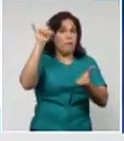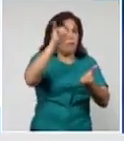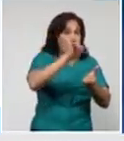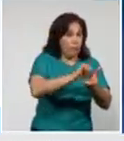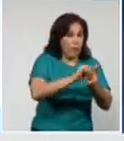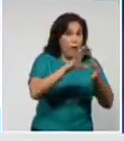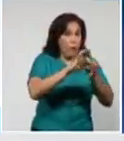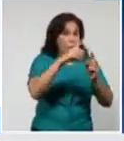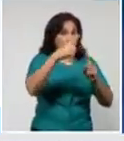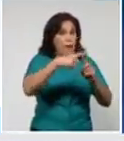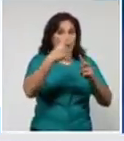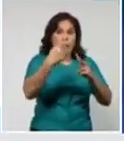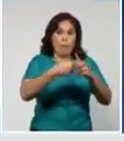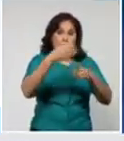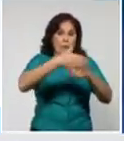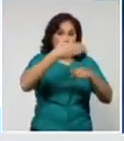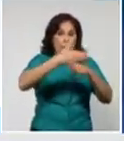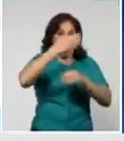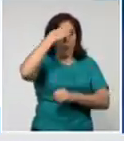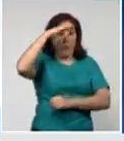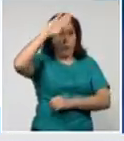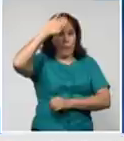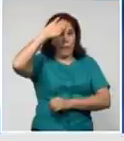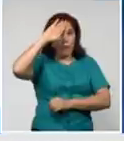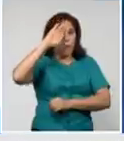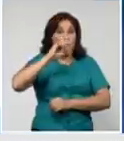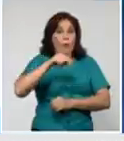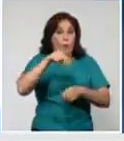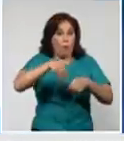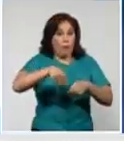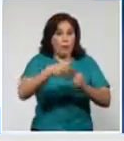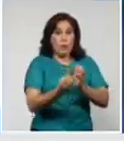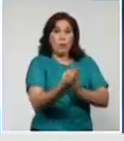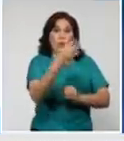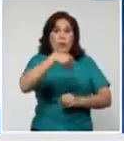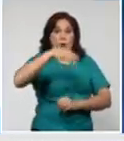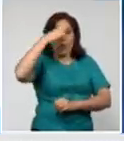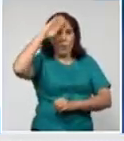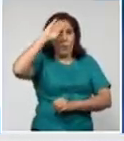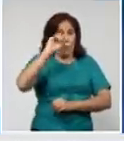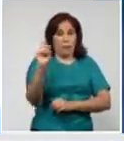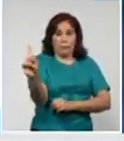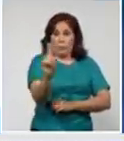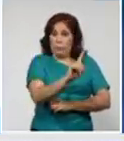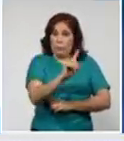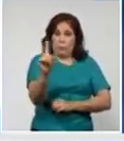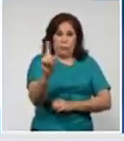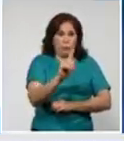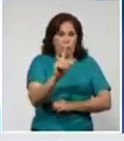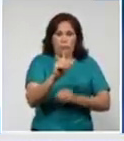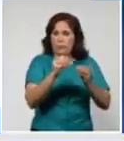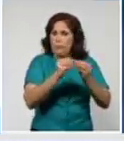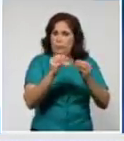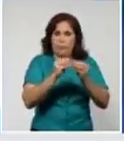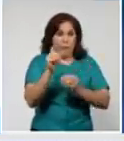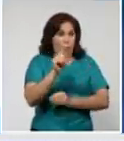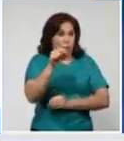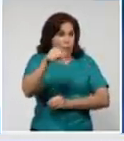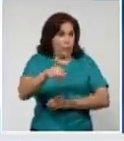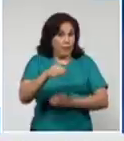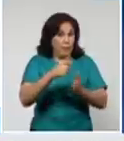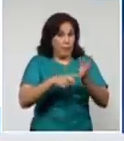de Guantánamo son casos importados que no han estado en su